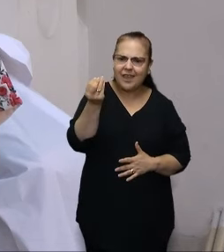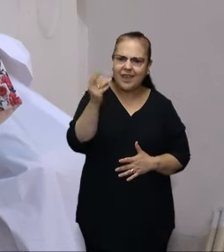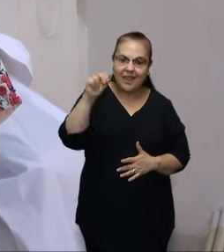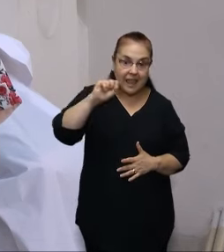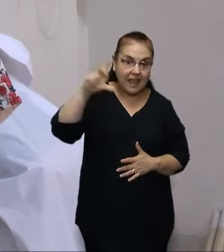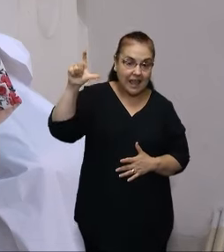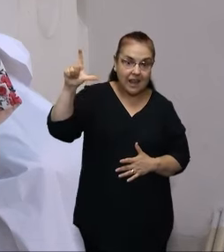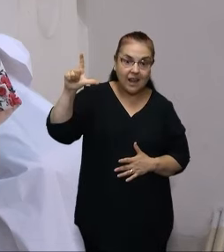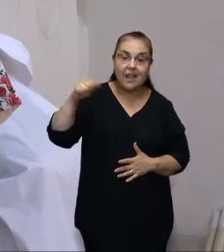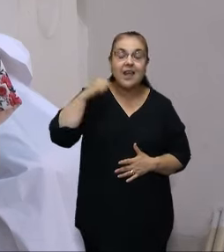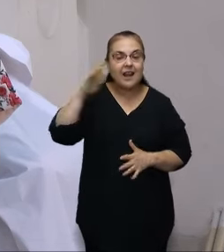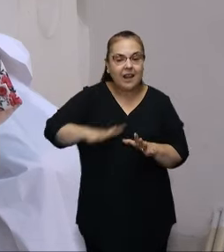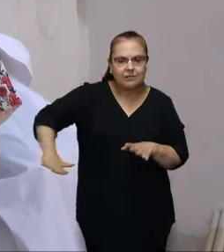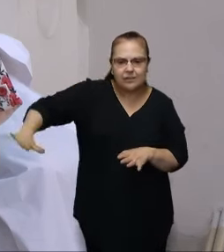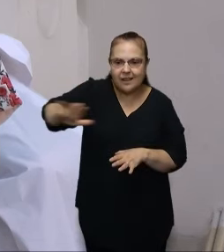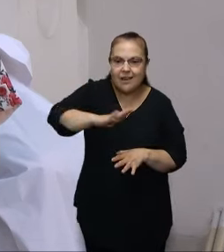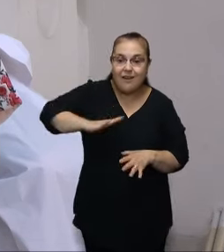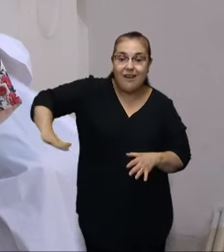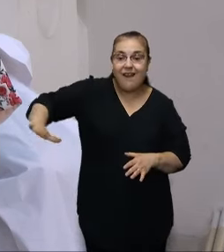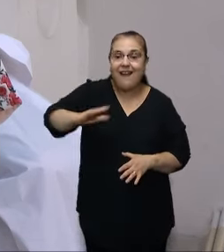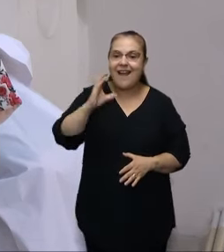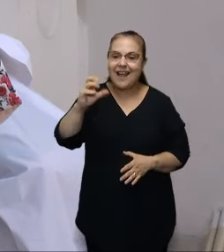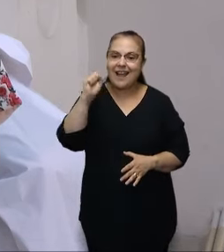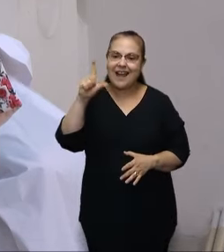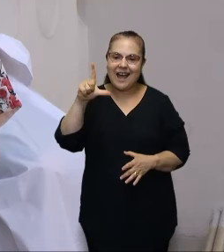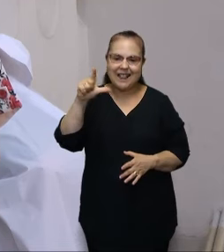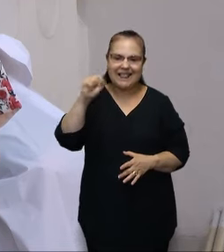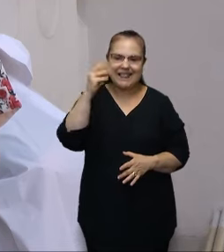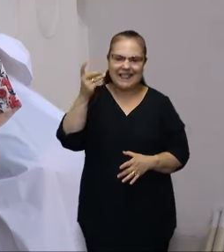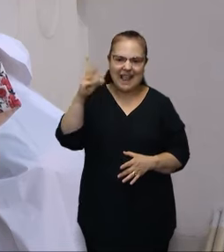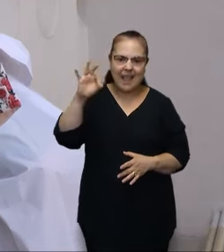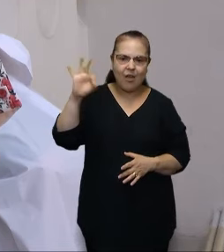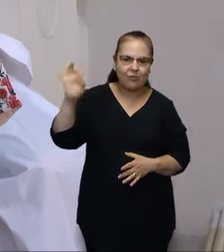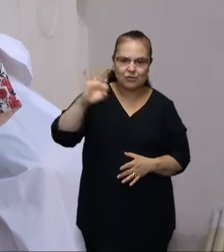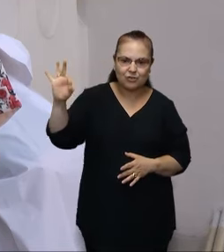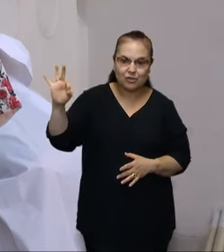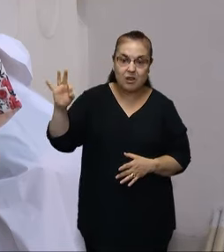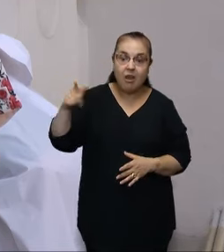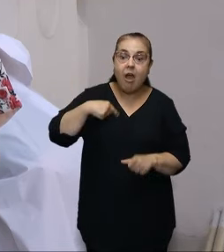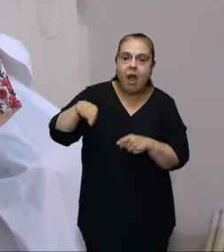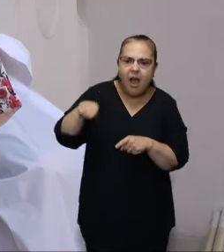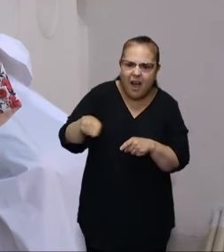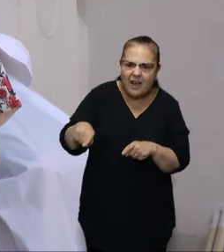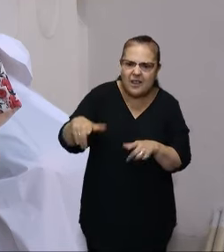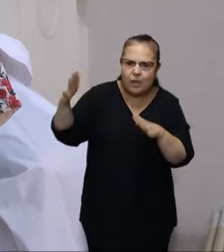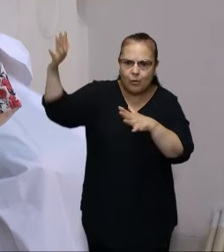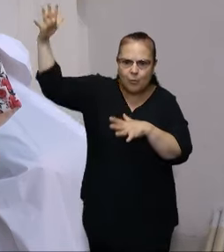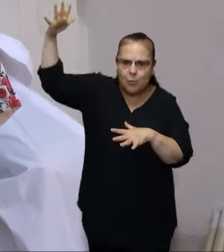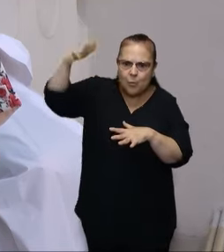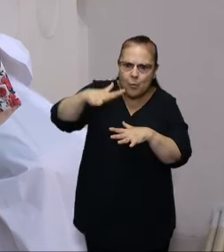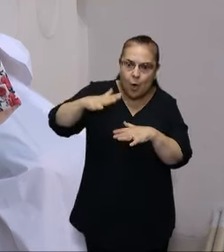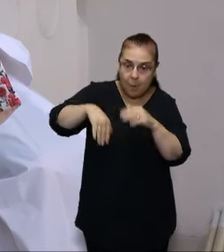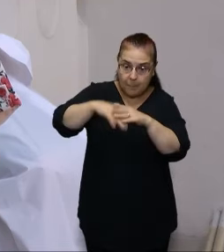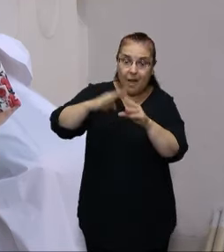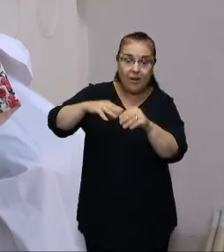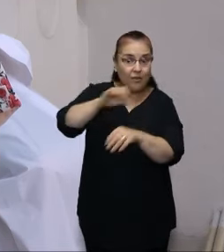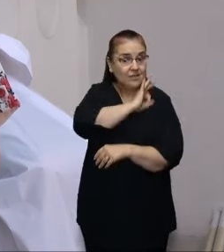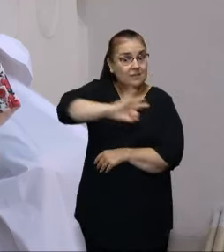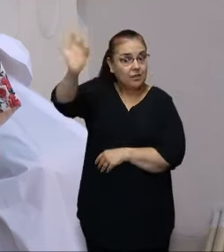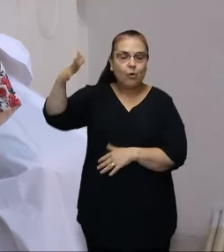tierra de los caldeos a orillas del río quebar Allí se posó sobre él la mano del